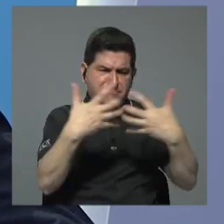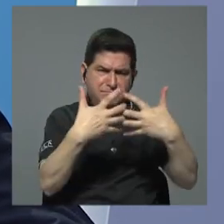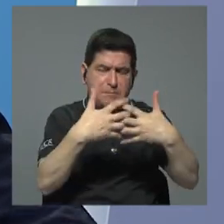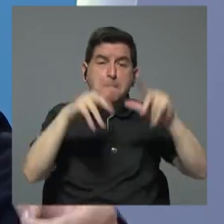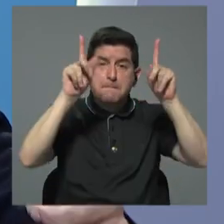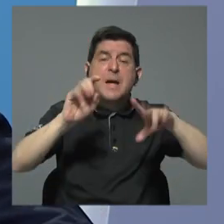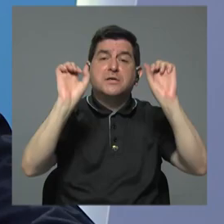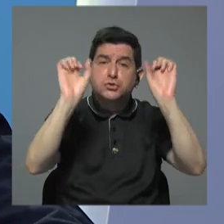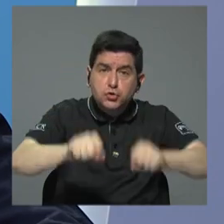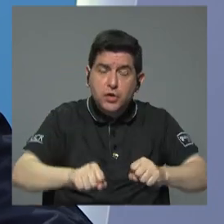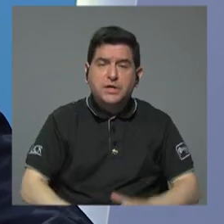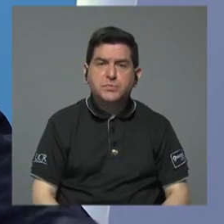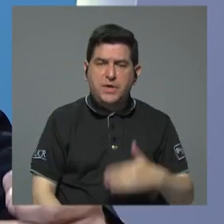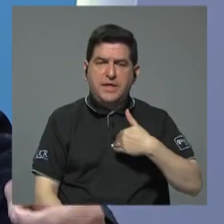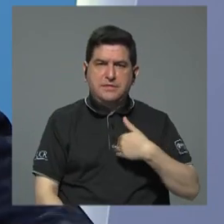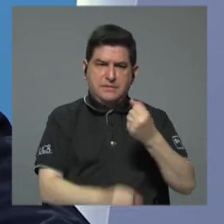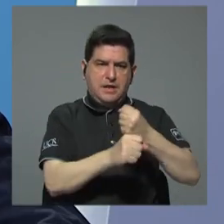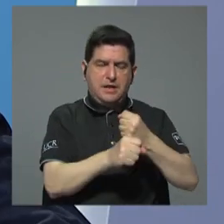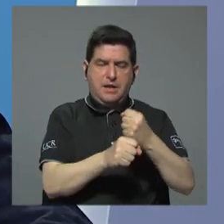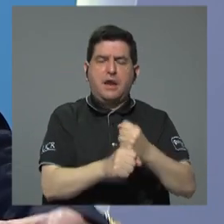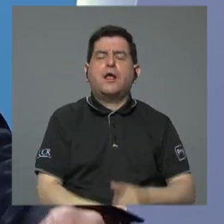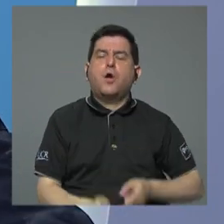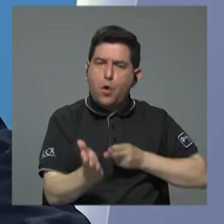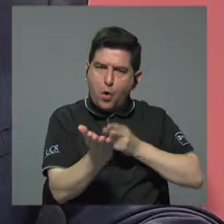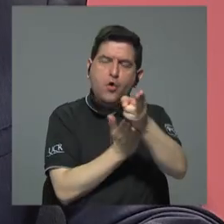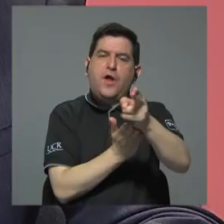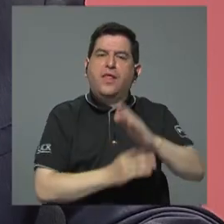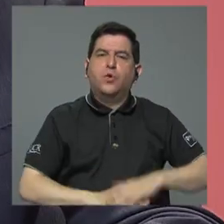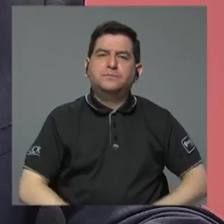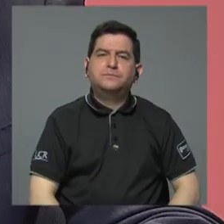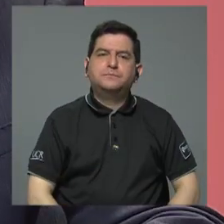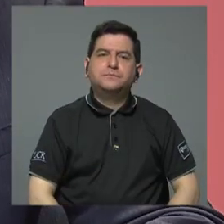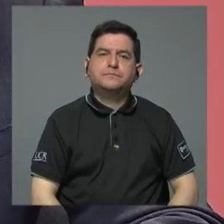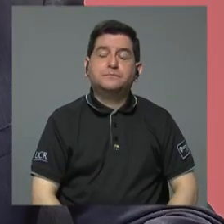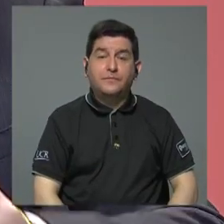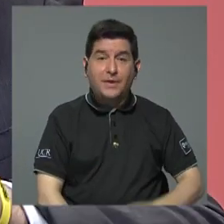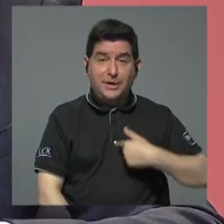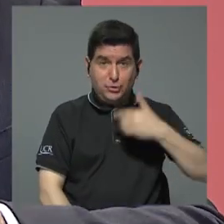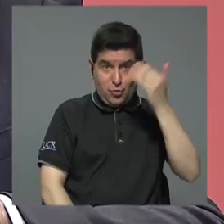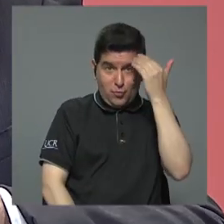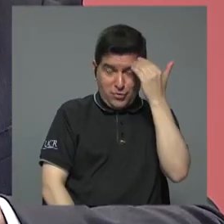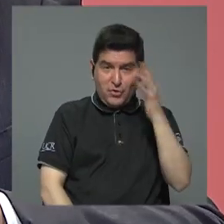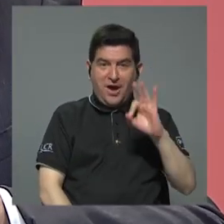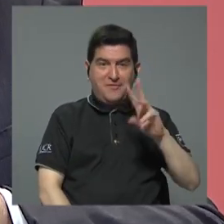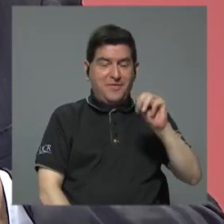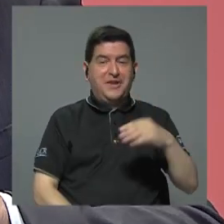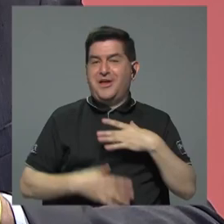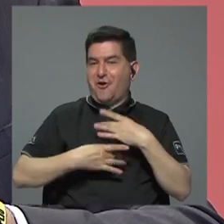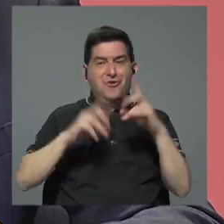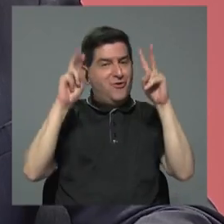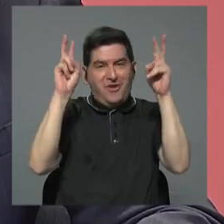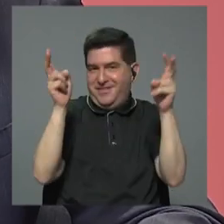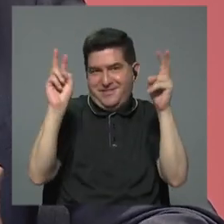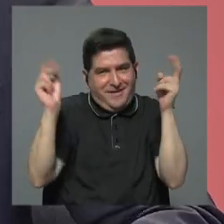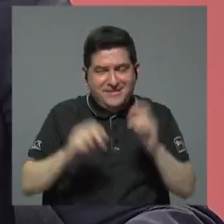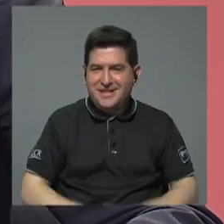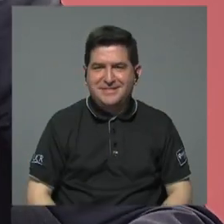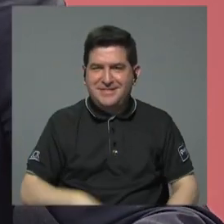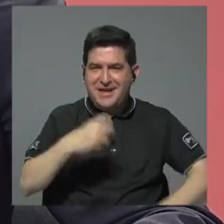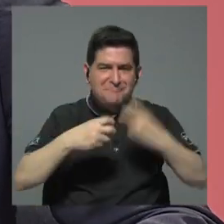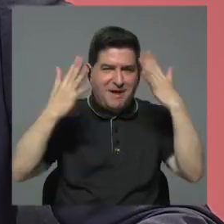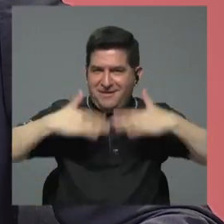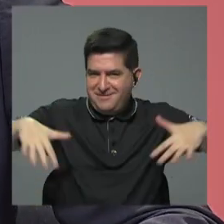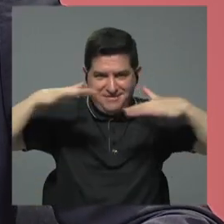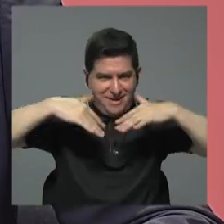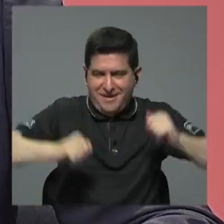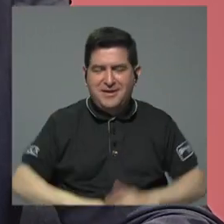gente pueda ganarse el sustento con su trabajo honrado. Bueno, como yo sé que a Federico no le interesa el tema de la crisis